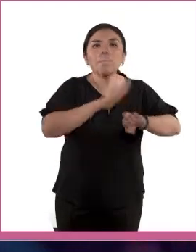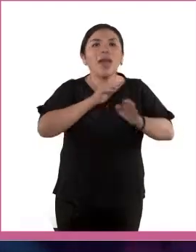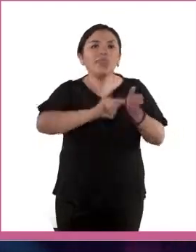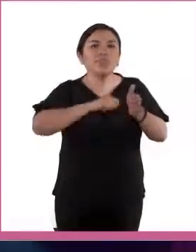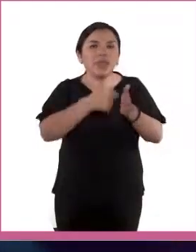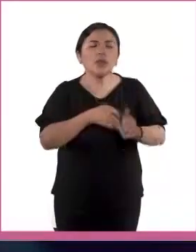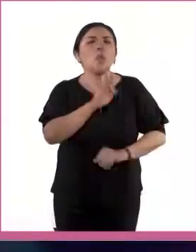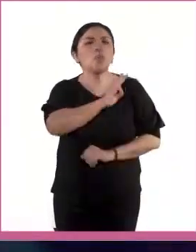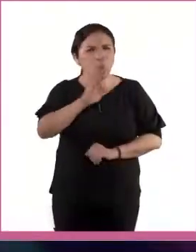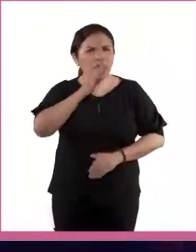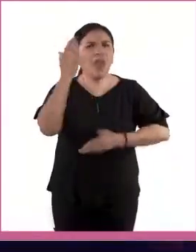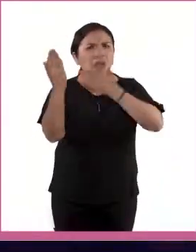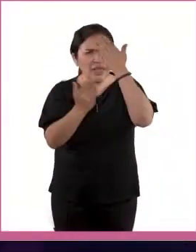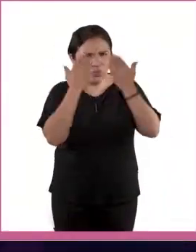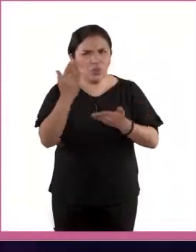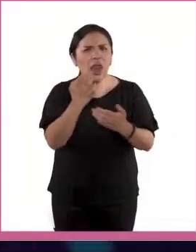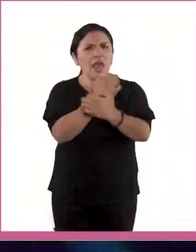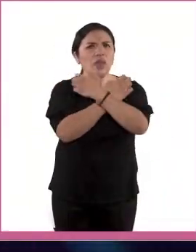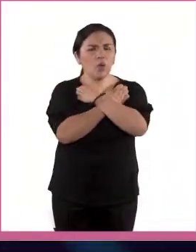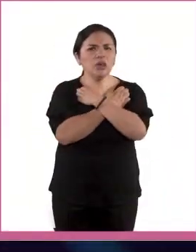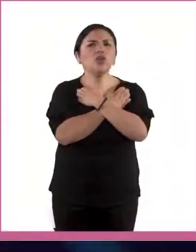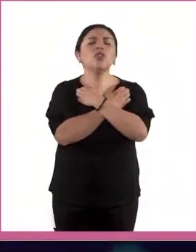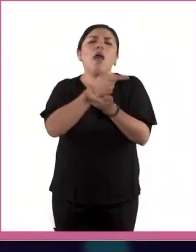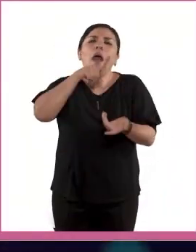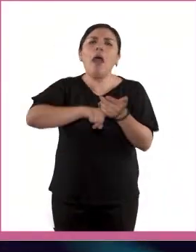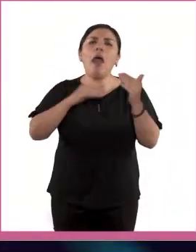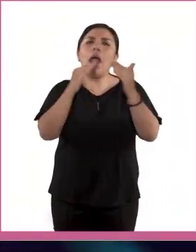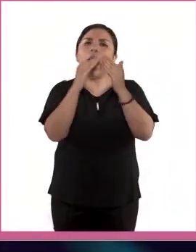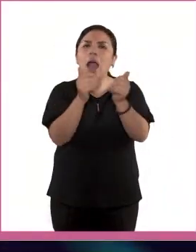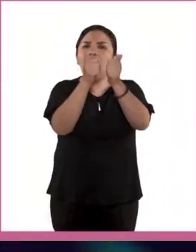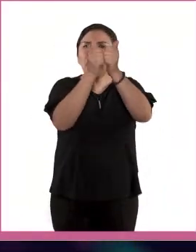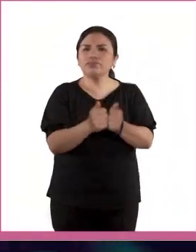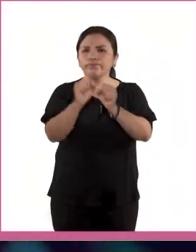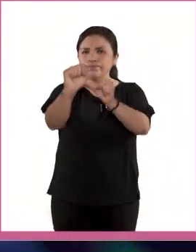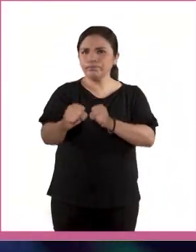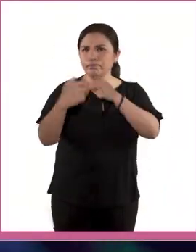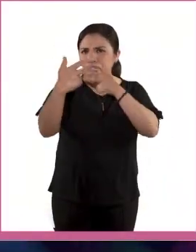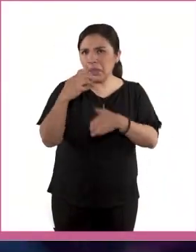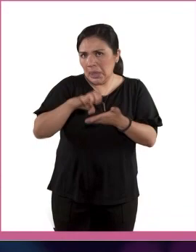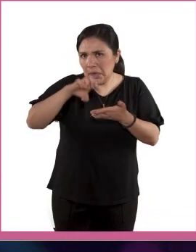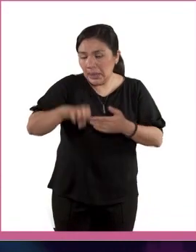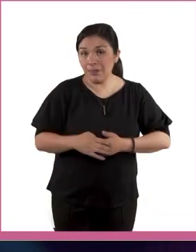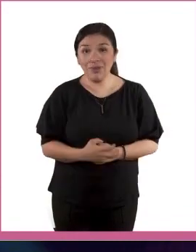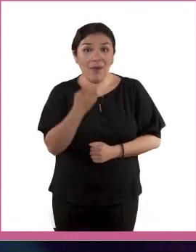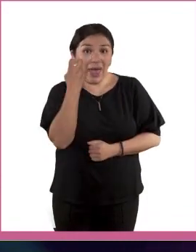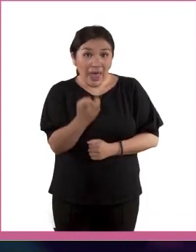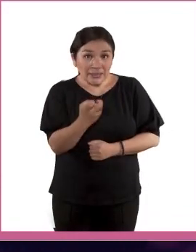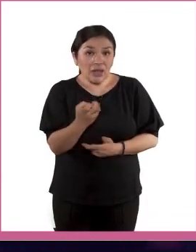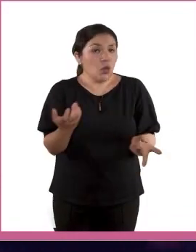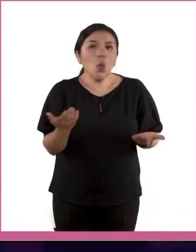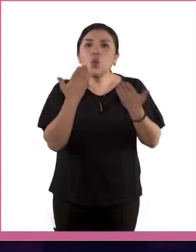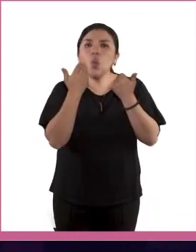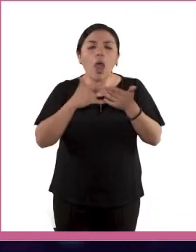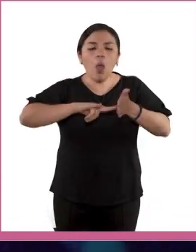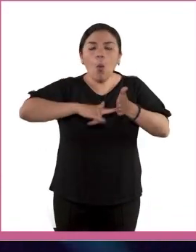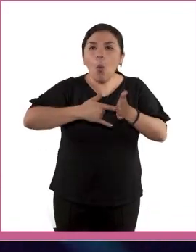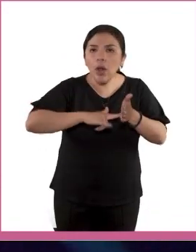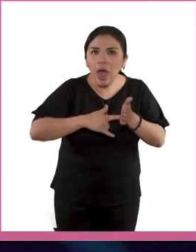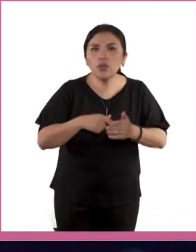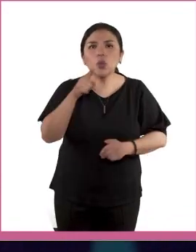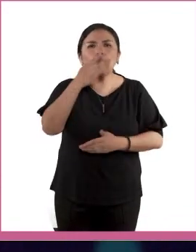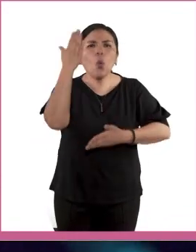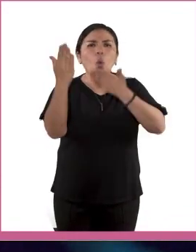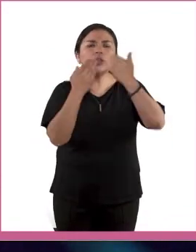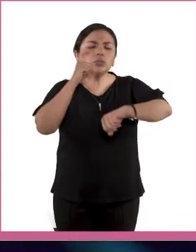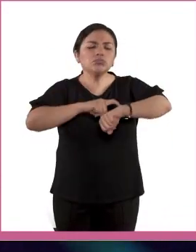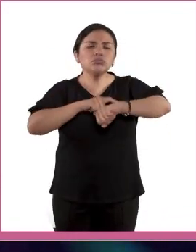técnica. Pueden estudiar una educación a distancia, por ejemplo, porque en esta modalidad aquí no hay horarios y